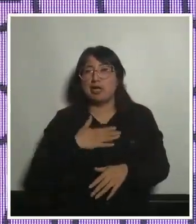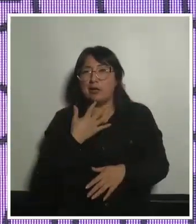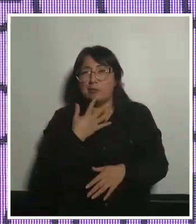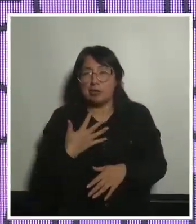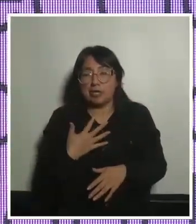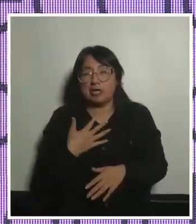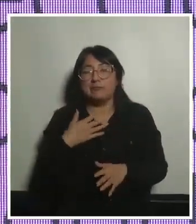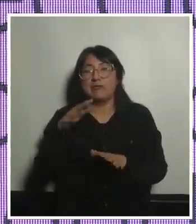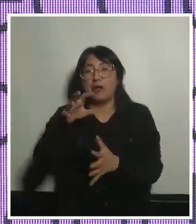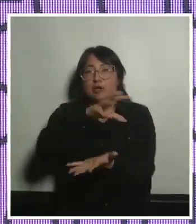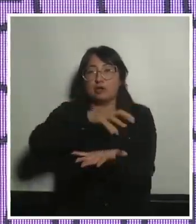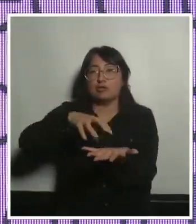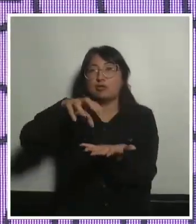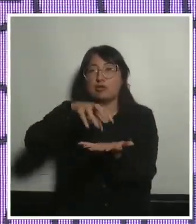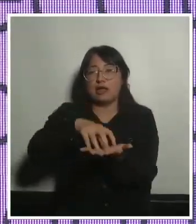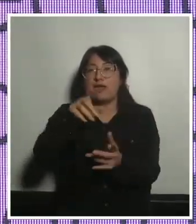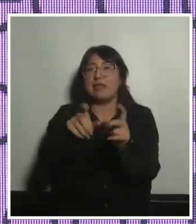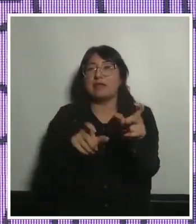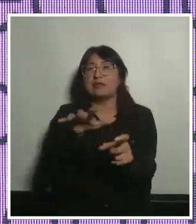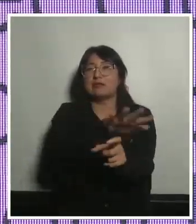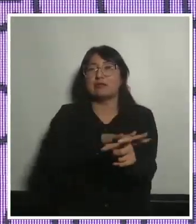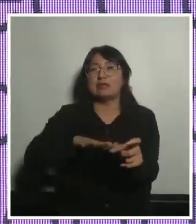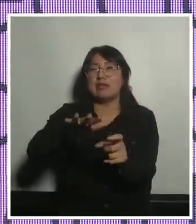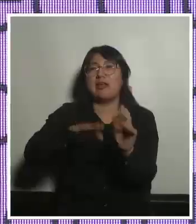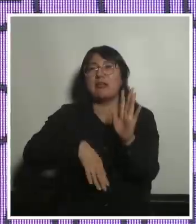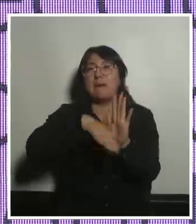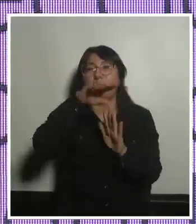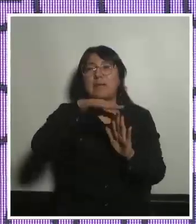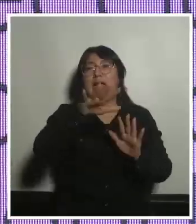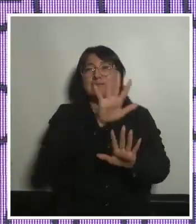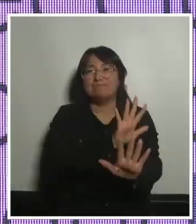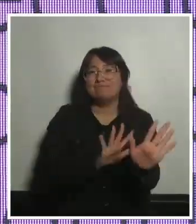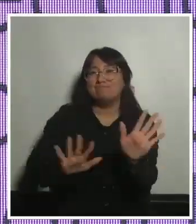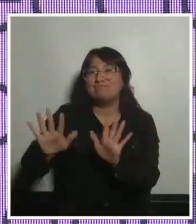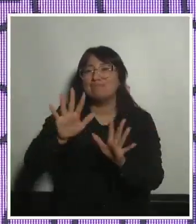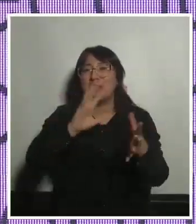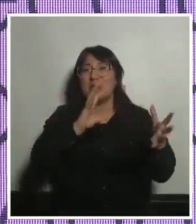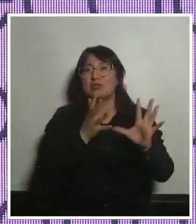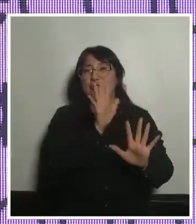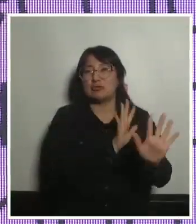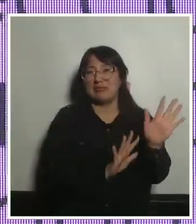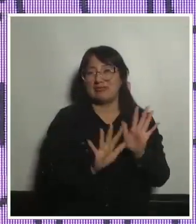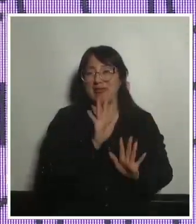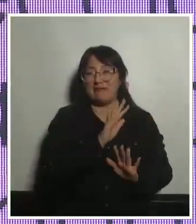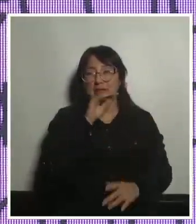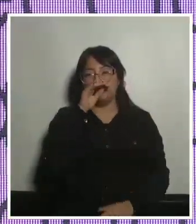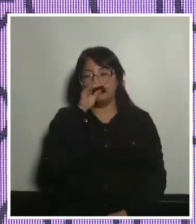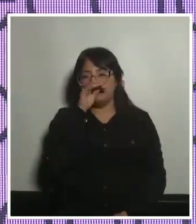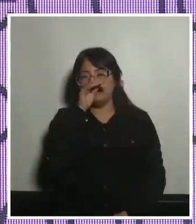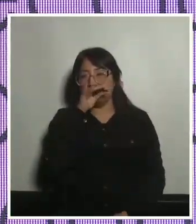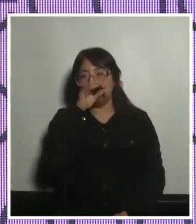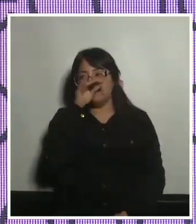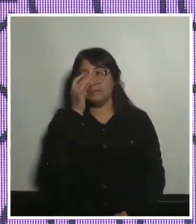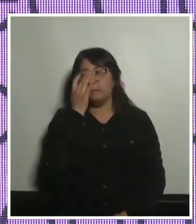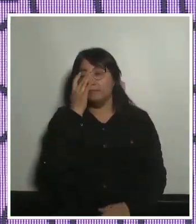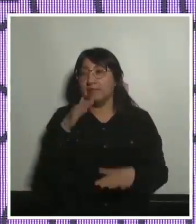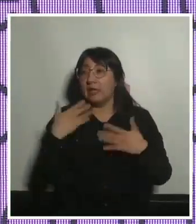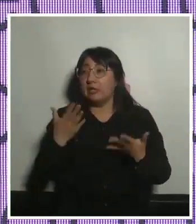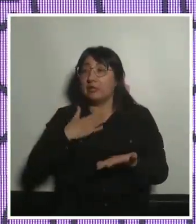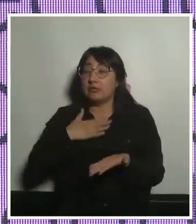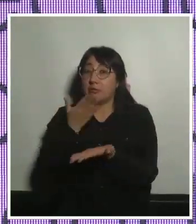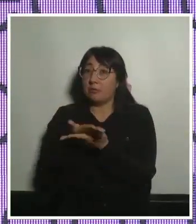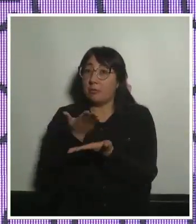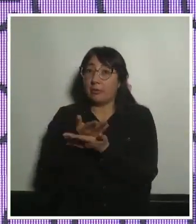y sociedades más sostenibles, resilientes, ¿cierto? Y sustentables. Entonces, mi propuesta